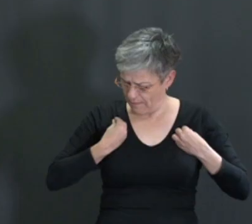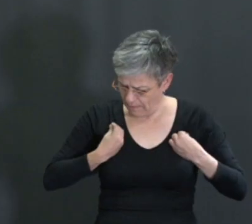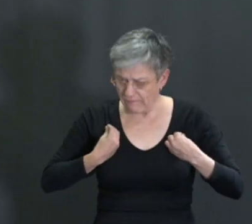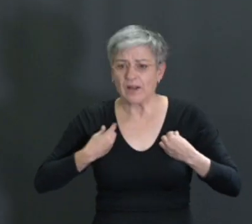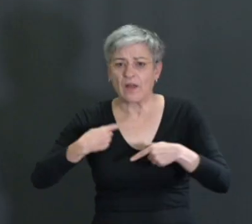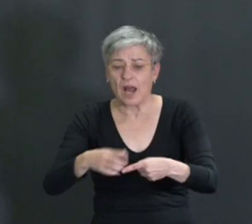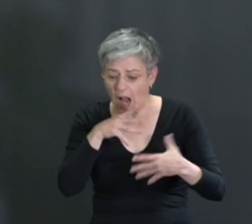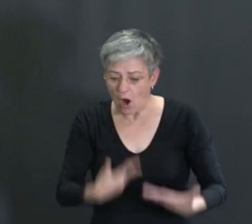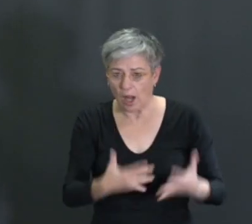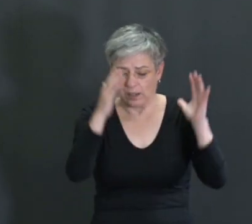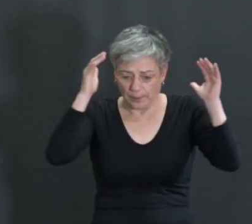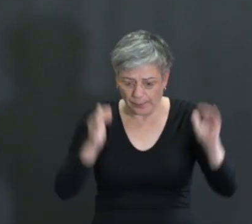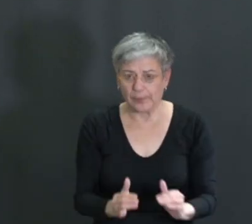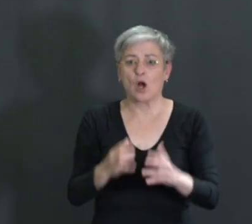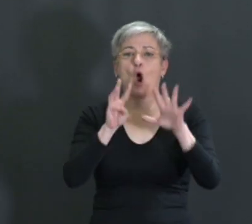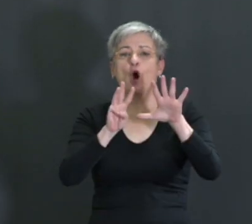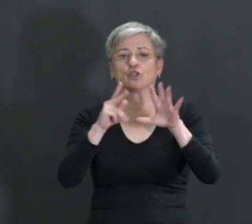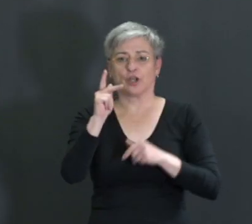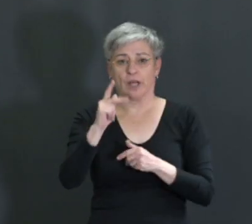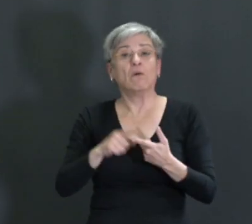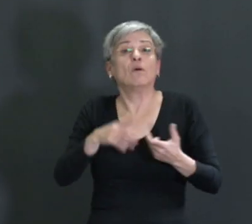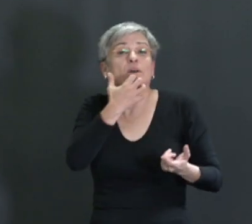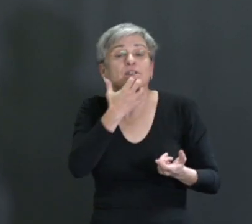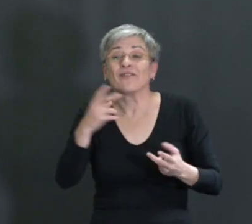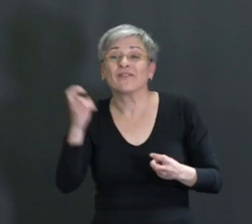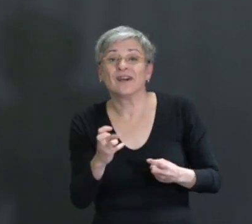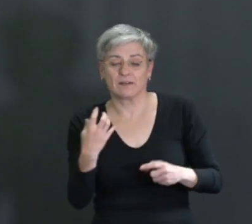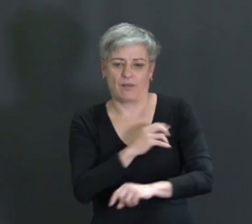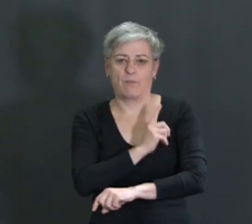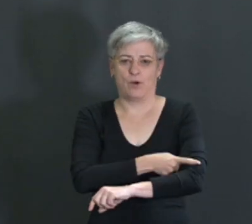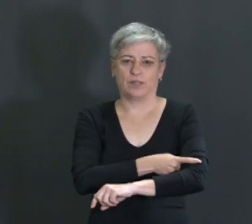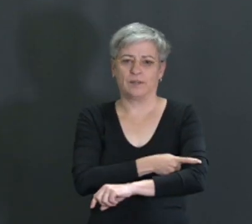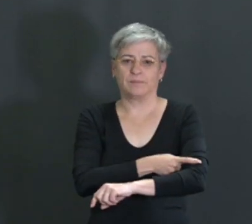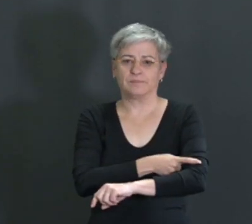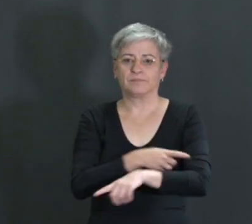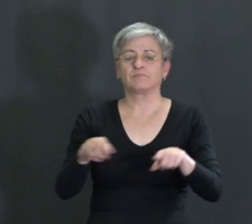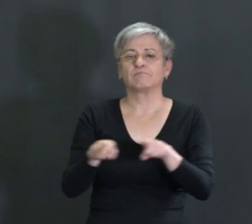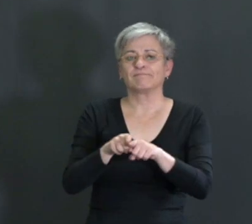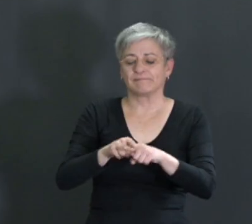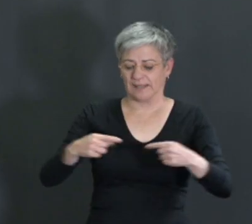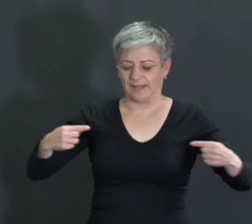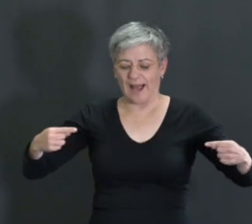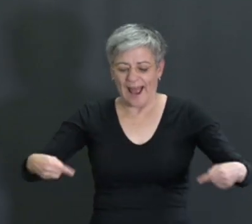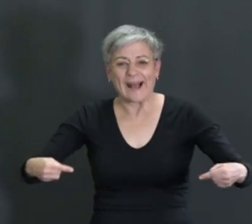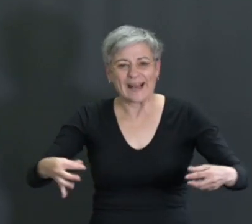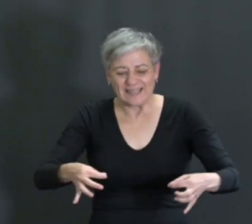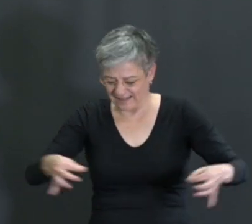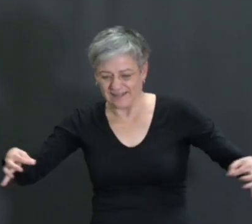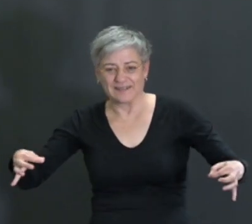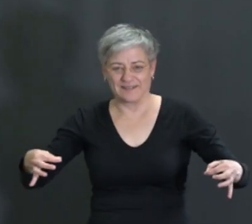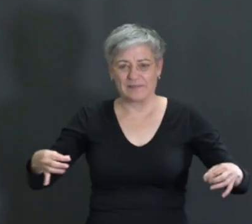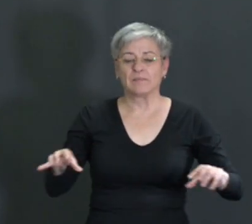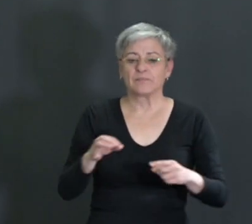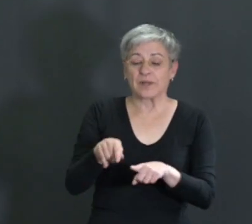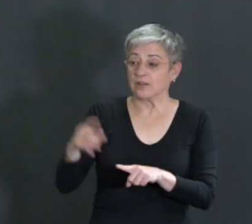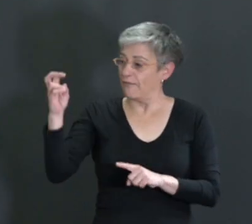8, 9 kilos. Ese cambio lo ha introducido el deporte, ¿no? Los ejes estos extraíbles, pues también vienen